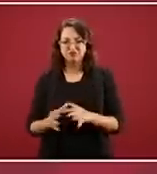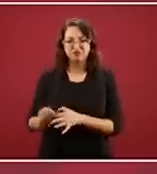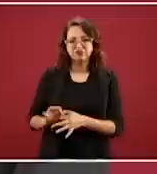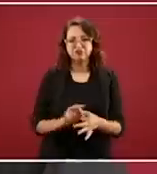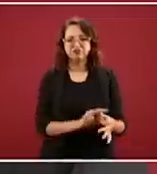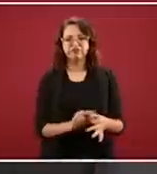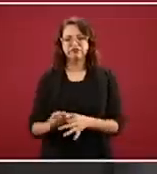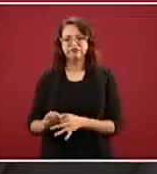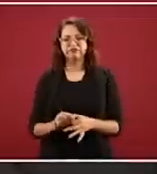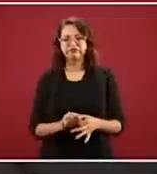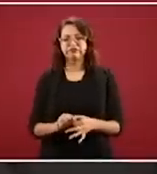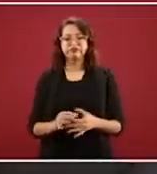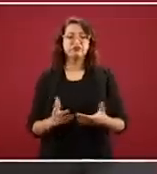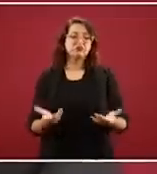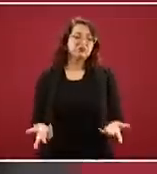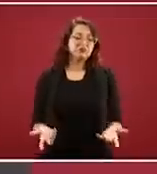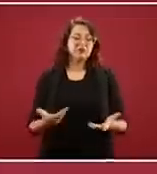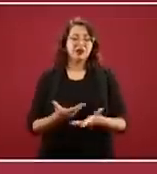y estamos